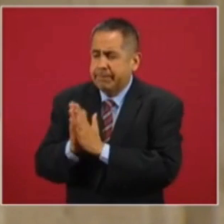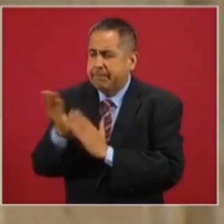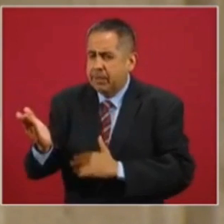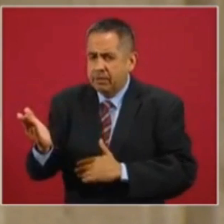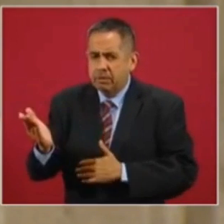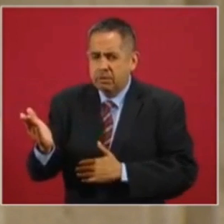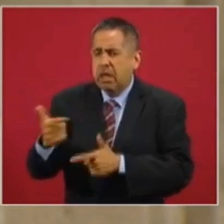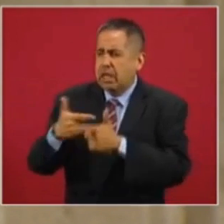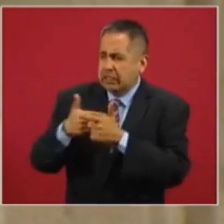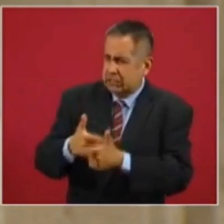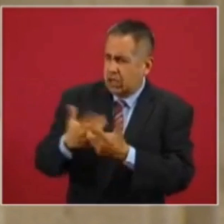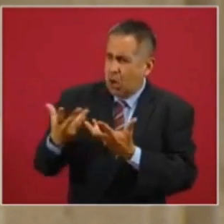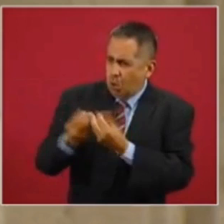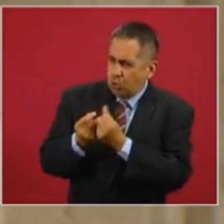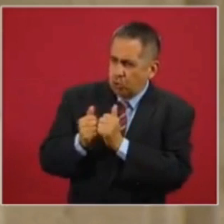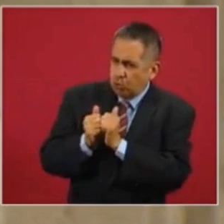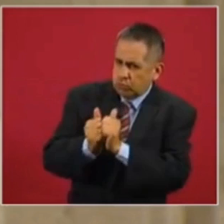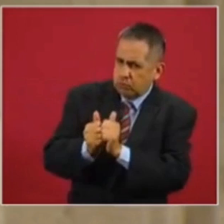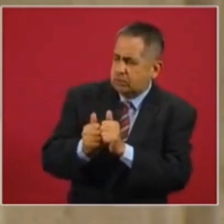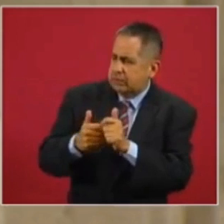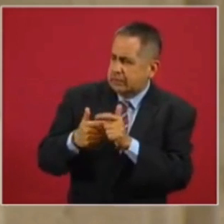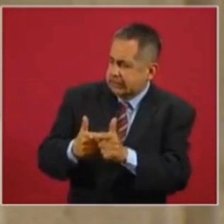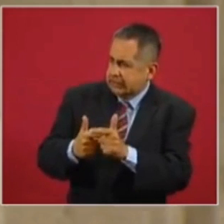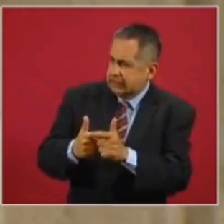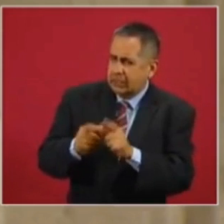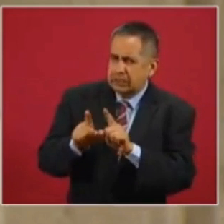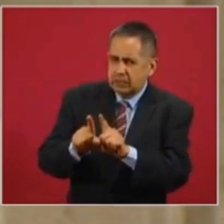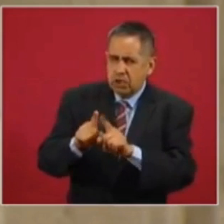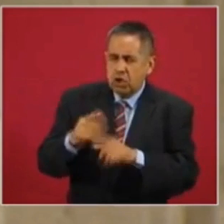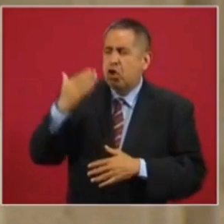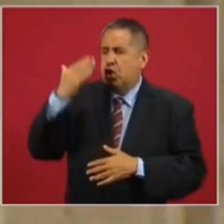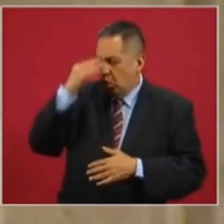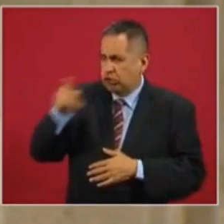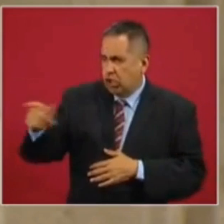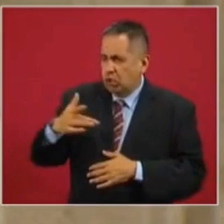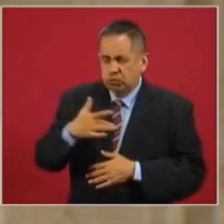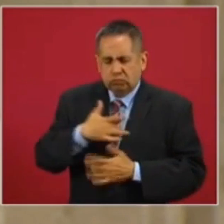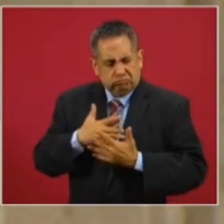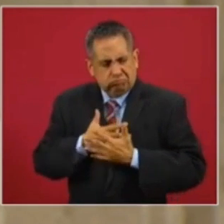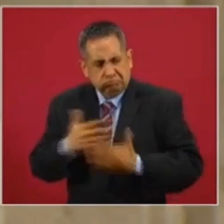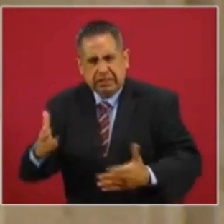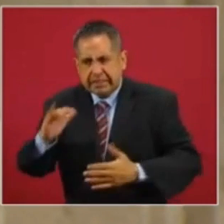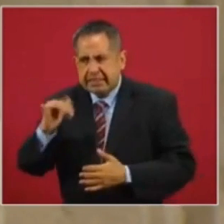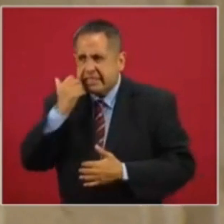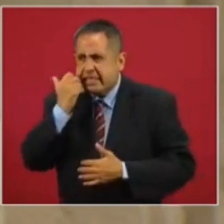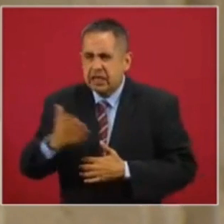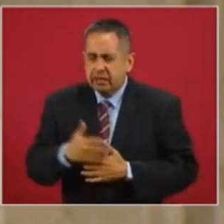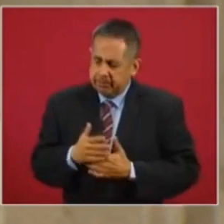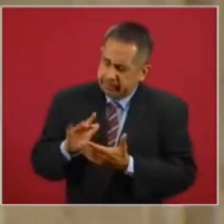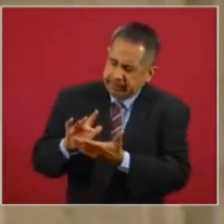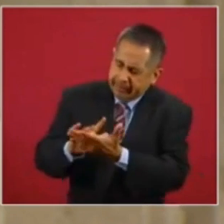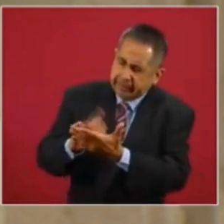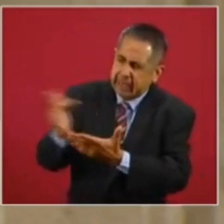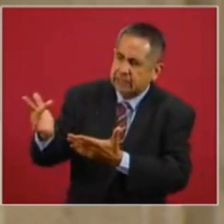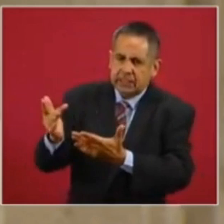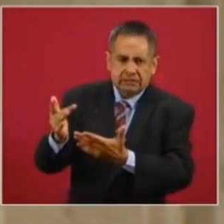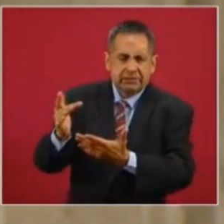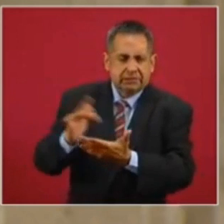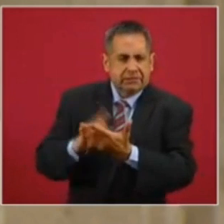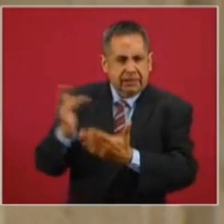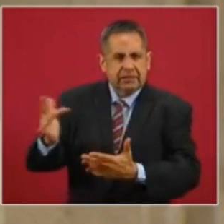sigamos caminando juntos yo sé que está en la mejor disponibilidad y se le agradece